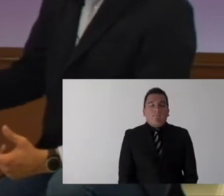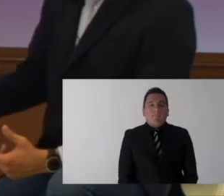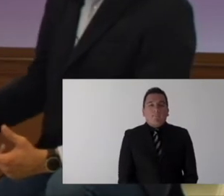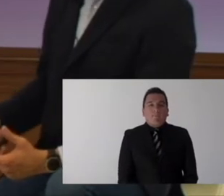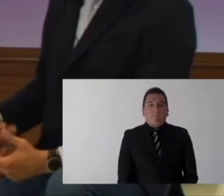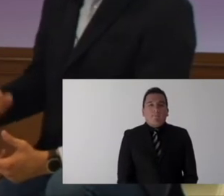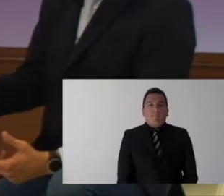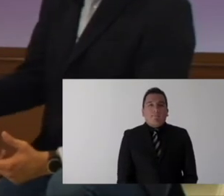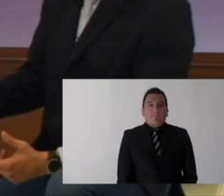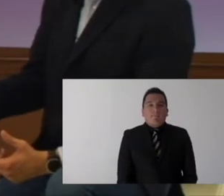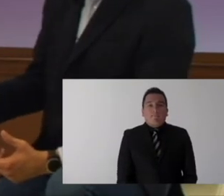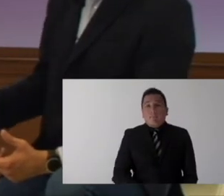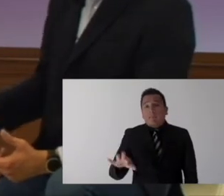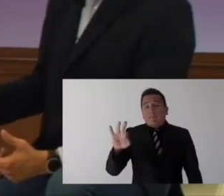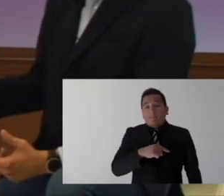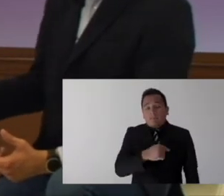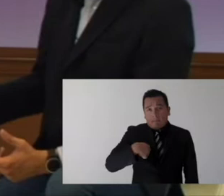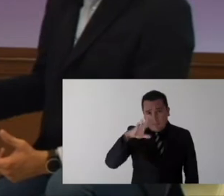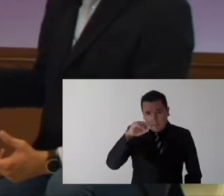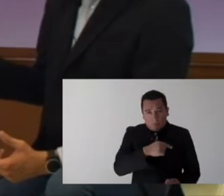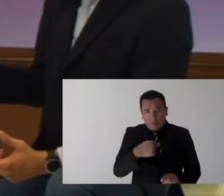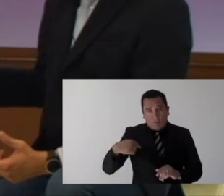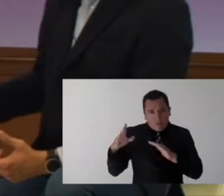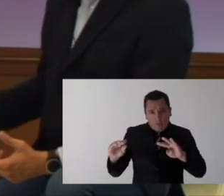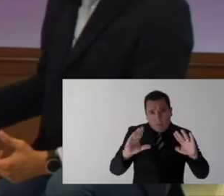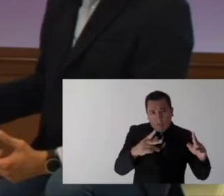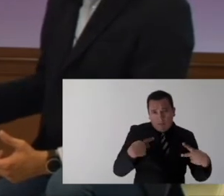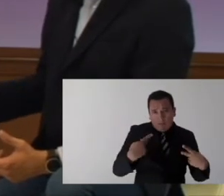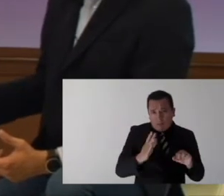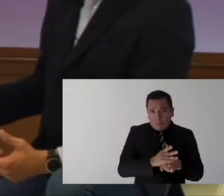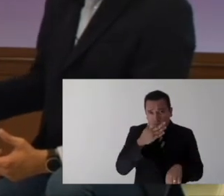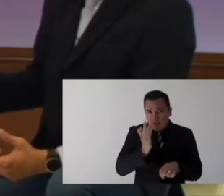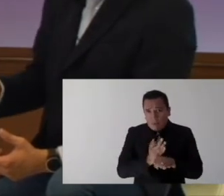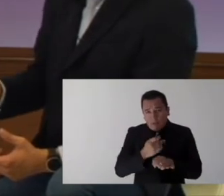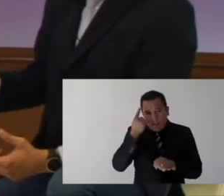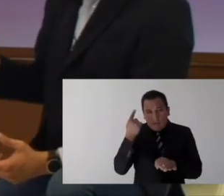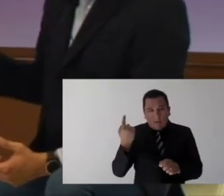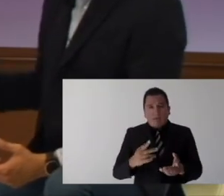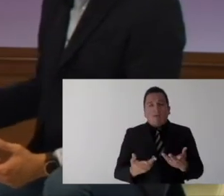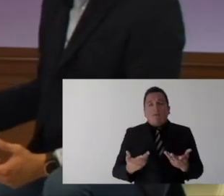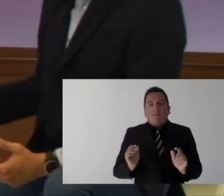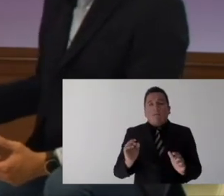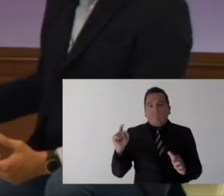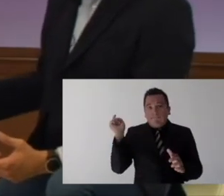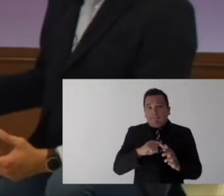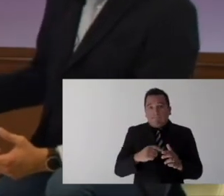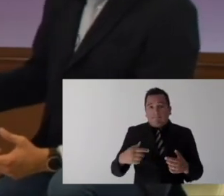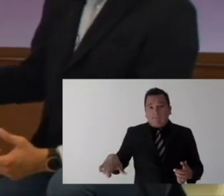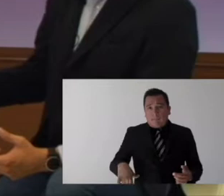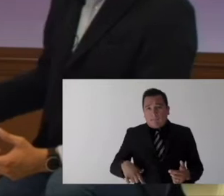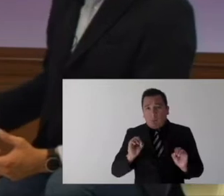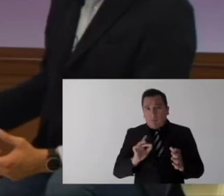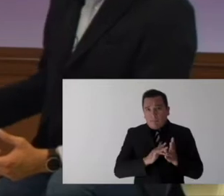de conocimiento, la transferencia de conocimientos a la ciudadanía es suficiente para la incidencia en la vida pública. Sin embargo,